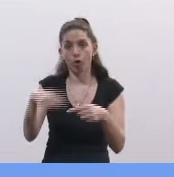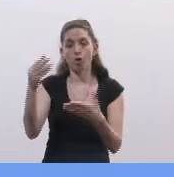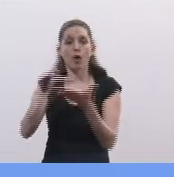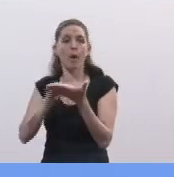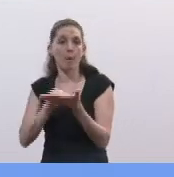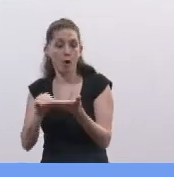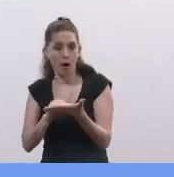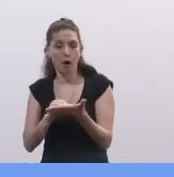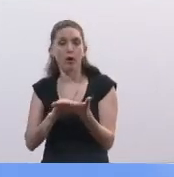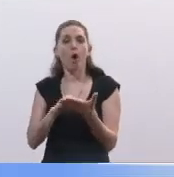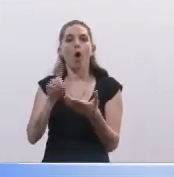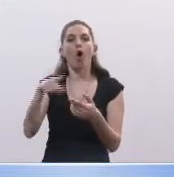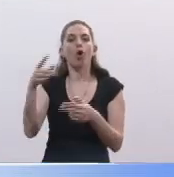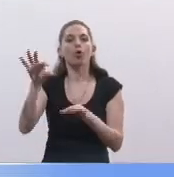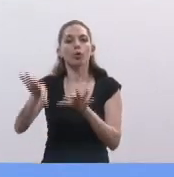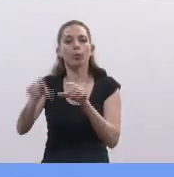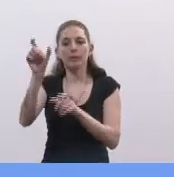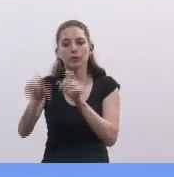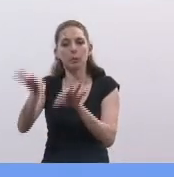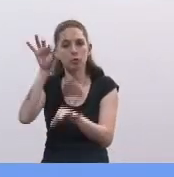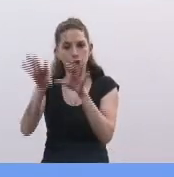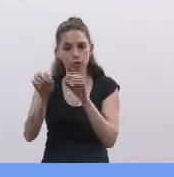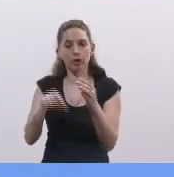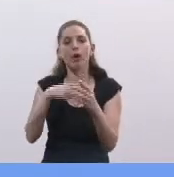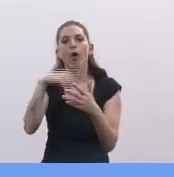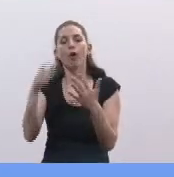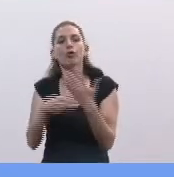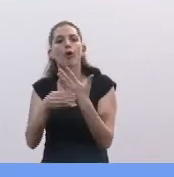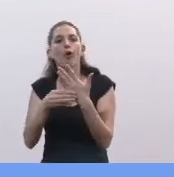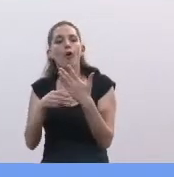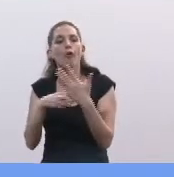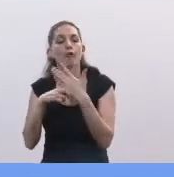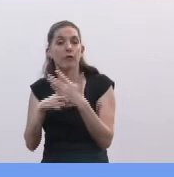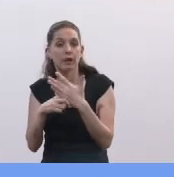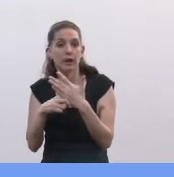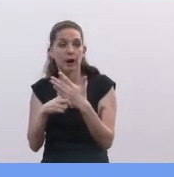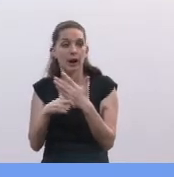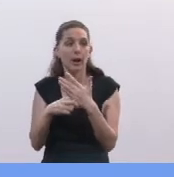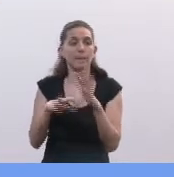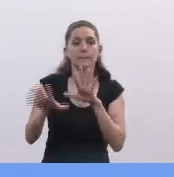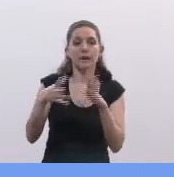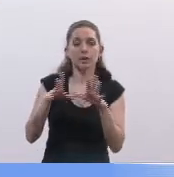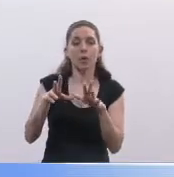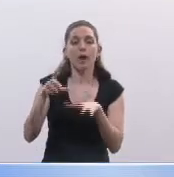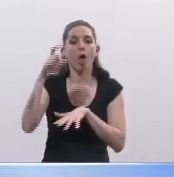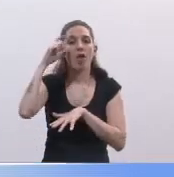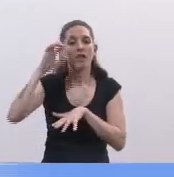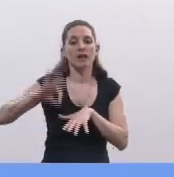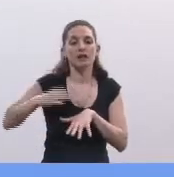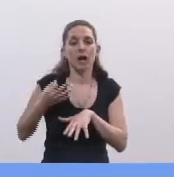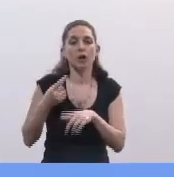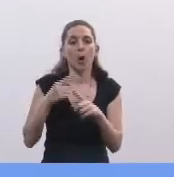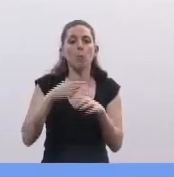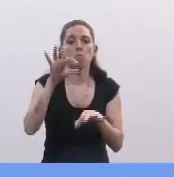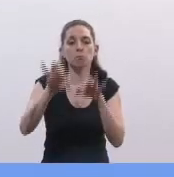del país por sorteo, un fiscal con más de 10 años de antigüedad por sorteo y